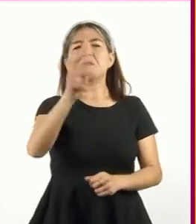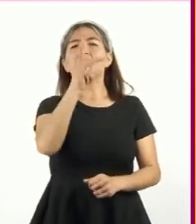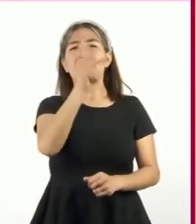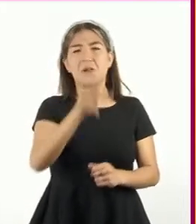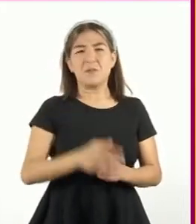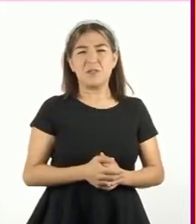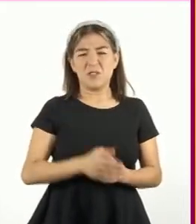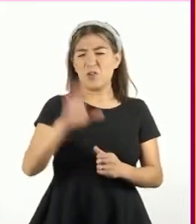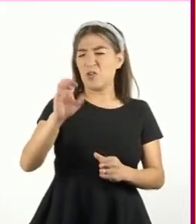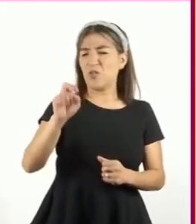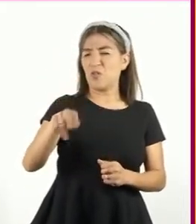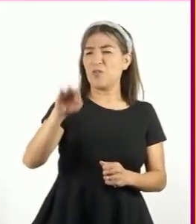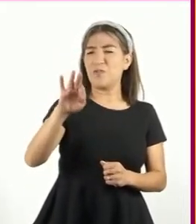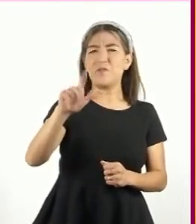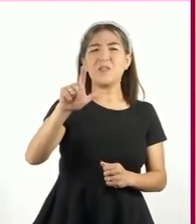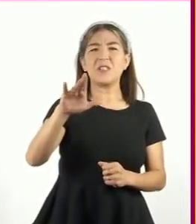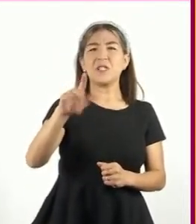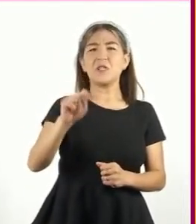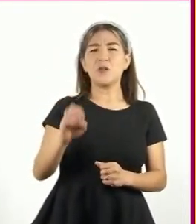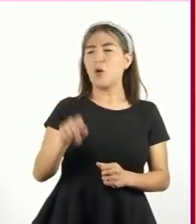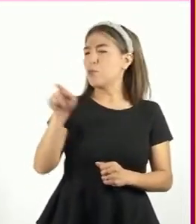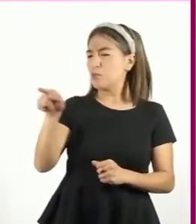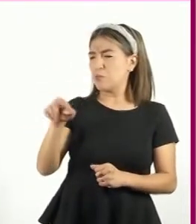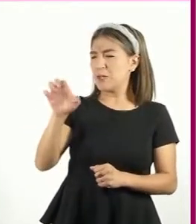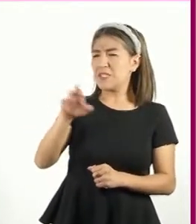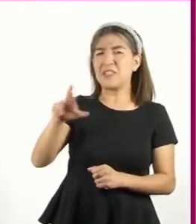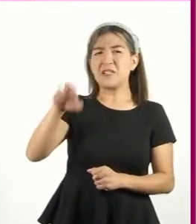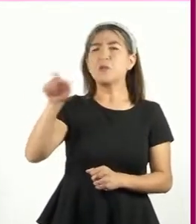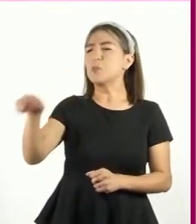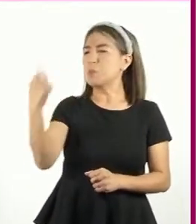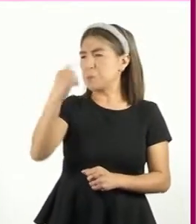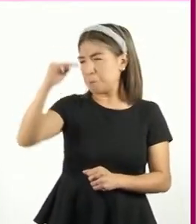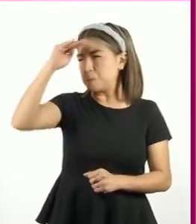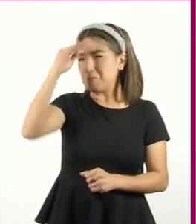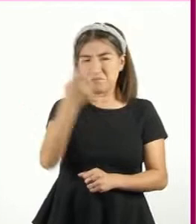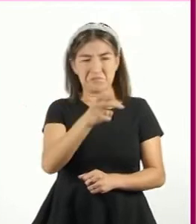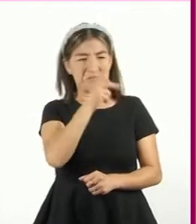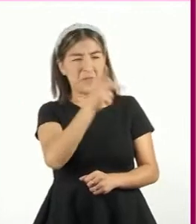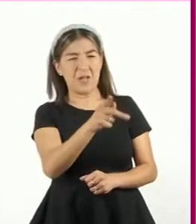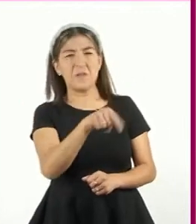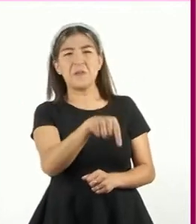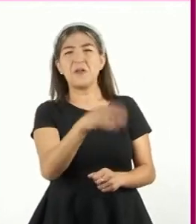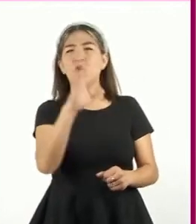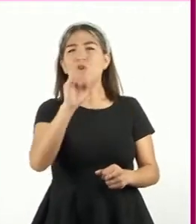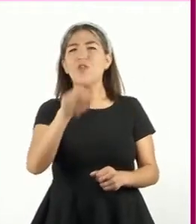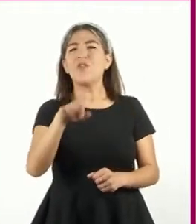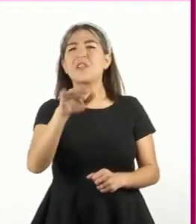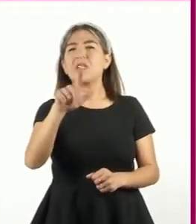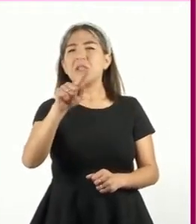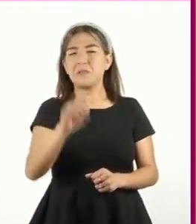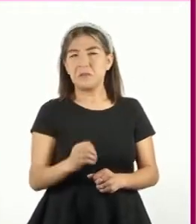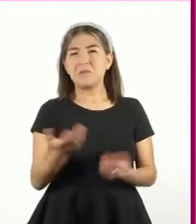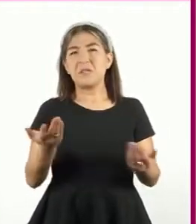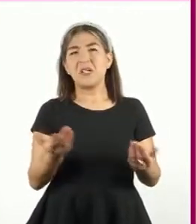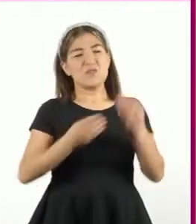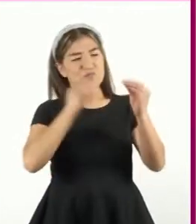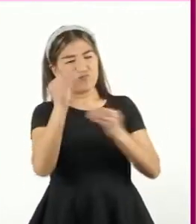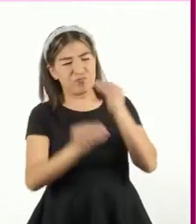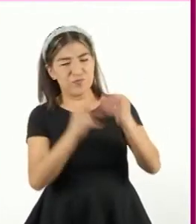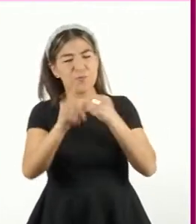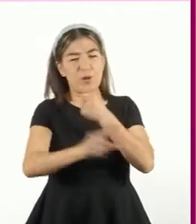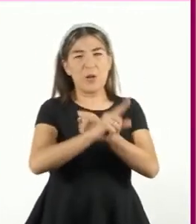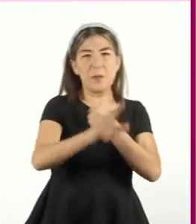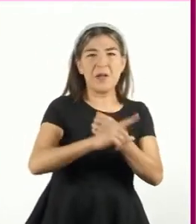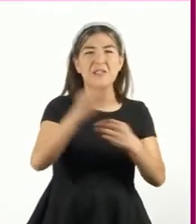palabra conflicto? ¿En qué piensas tú, Enrique? Bueno, pues en combate, disputa,